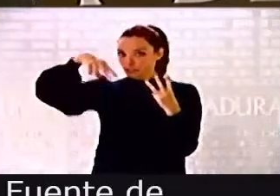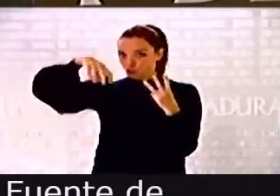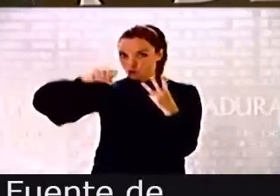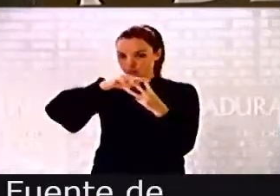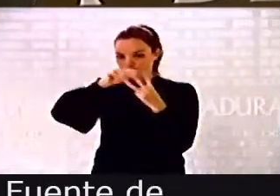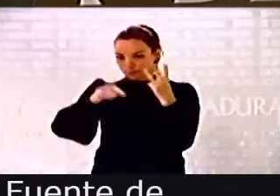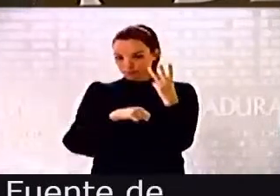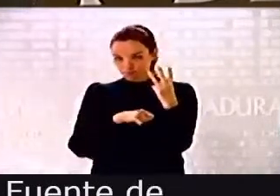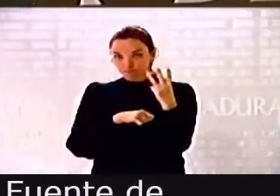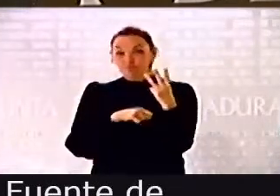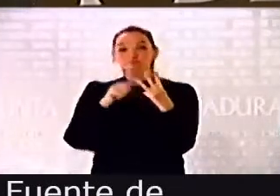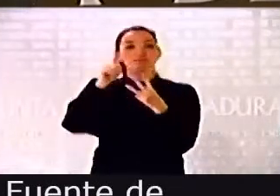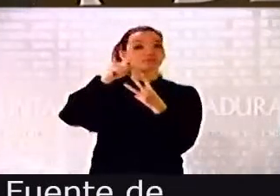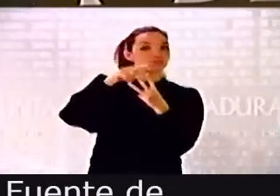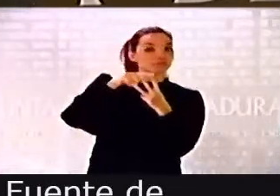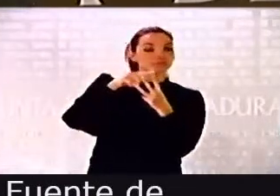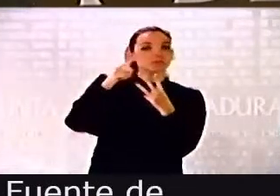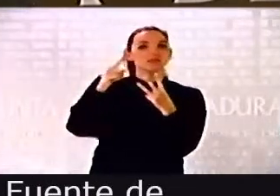Fuente de Cantos,